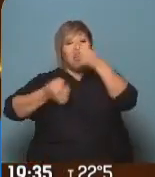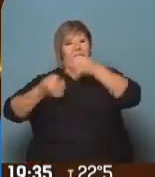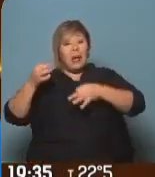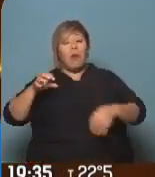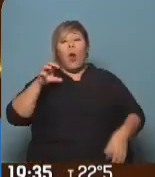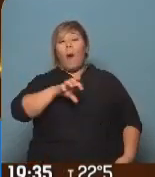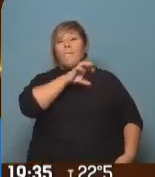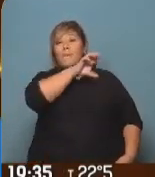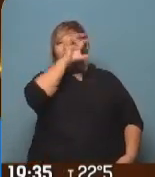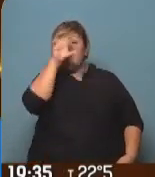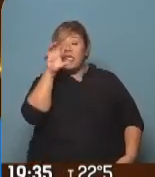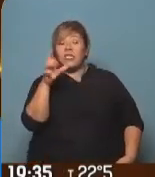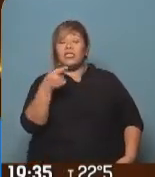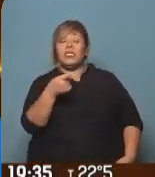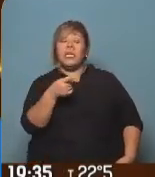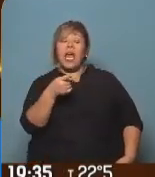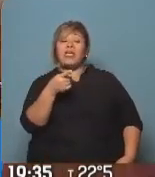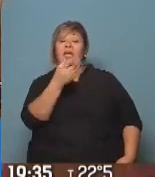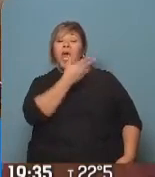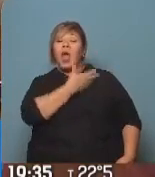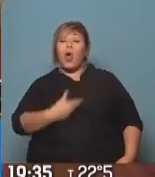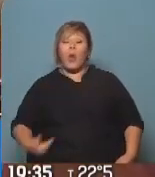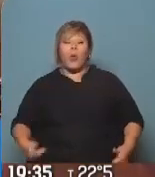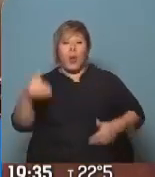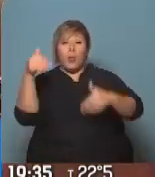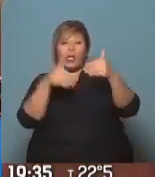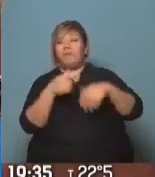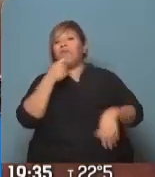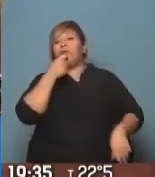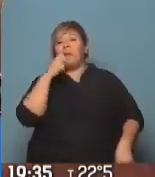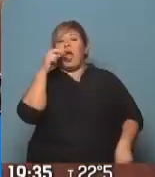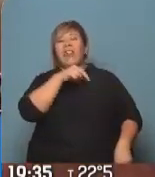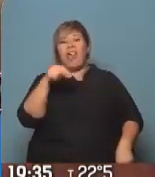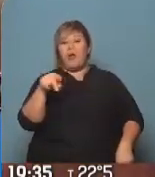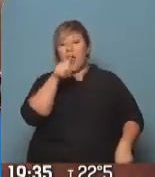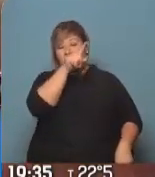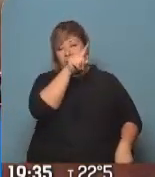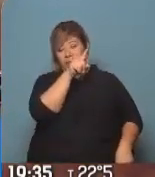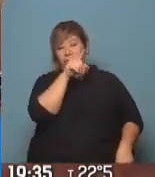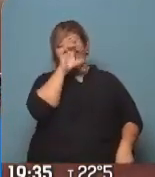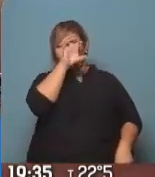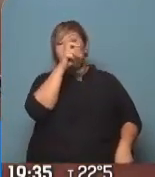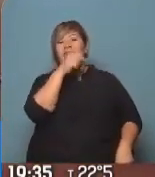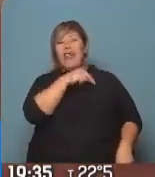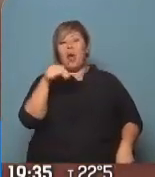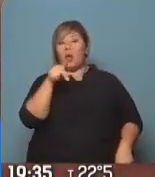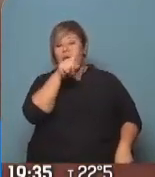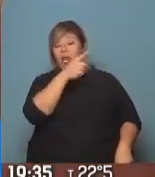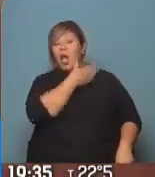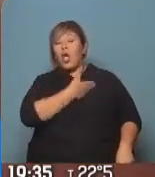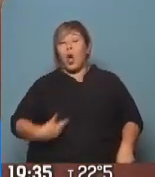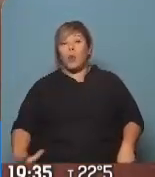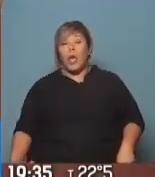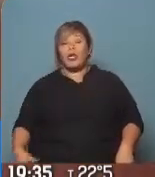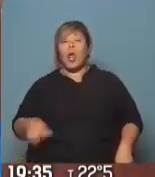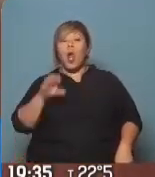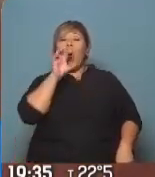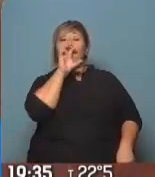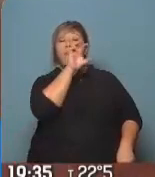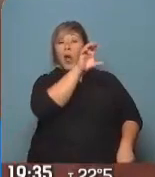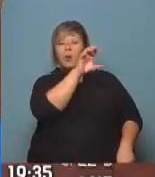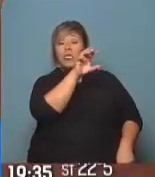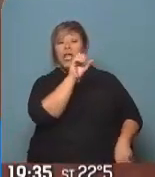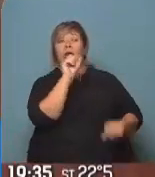a favor de los gobiernos provinciales. Como decíamos recién en el caso de Neuquén, los gobiernos provinciales siempre tienen una cantidad